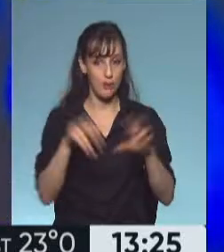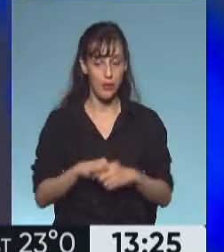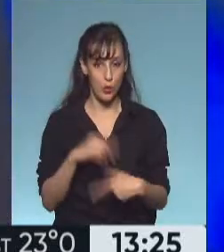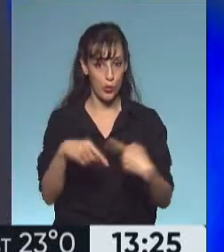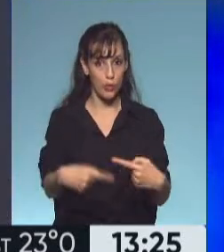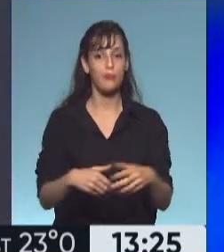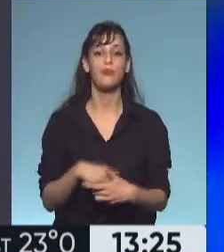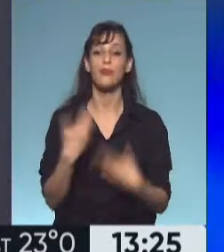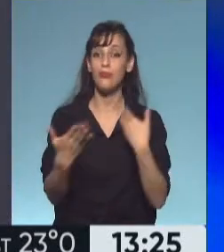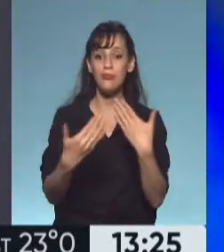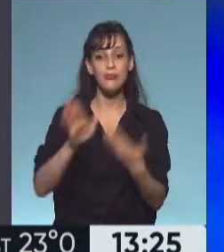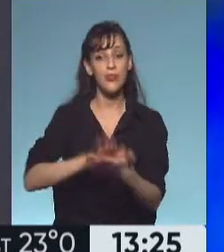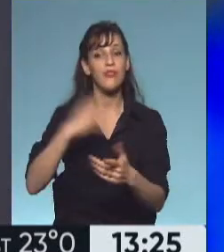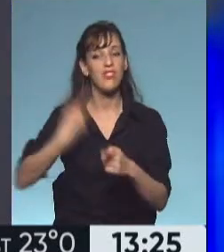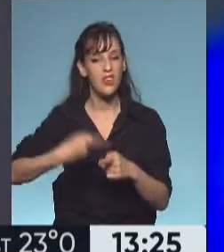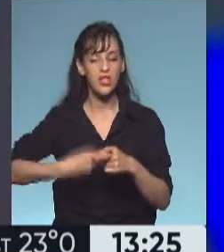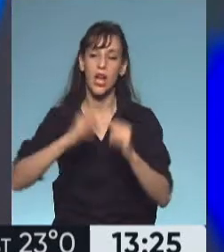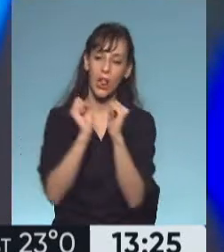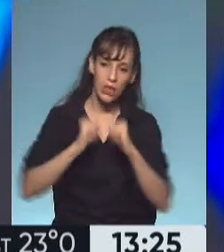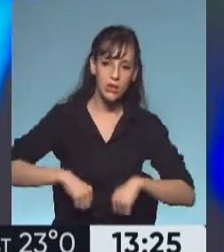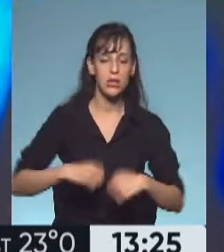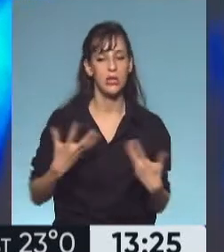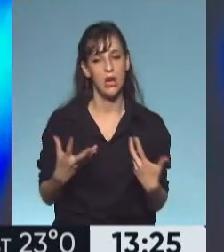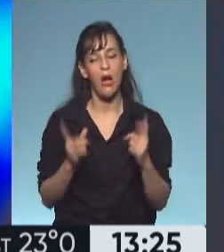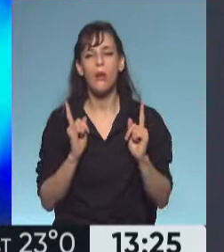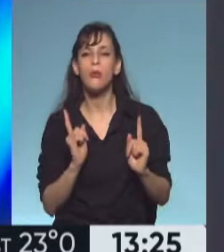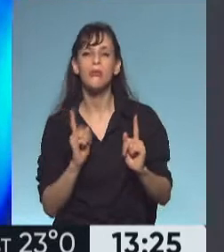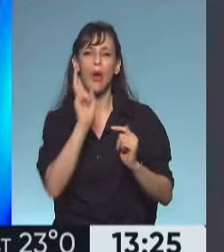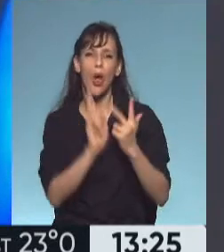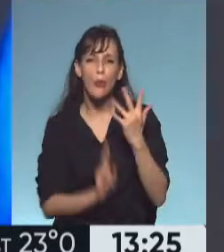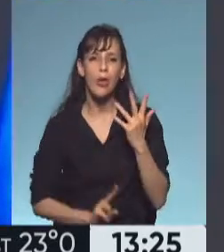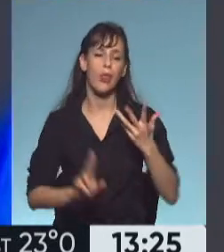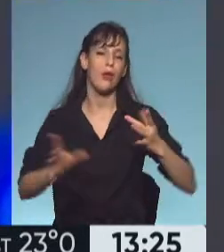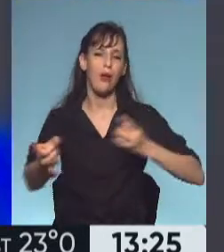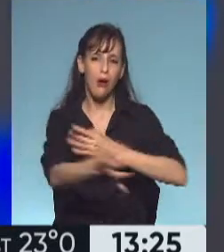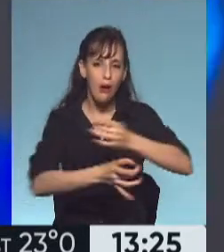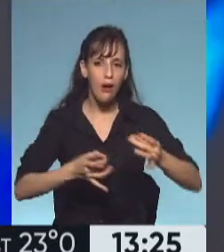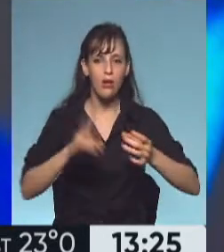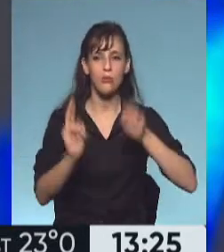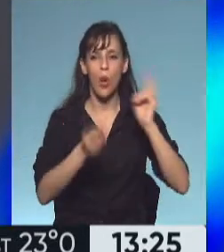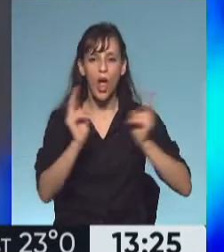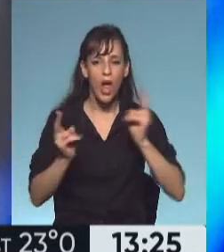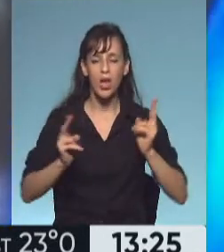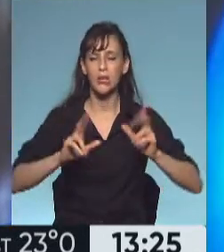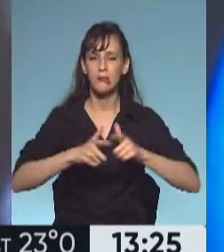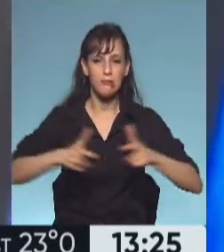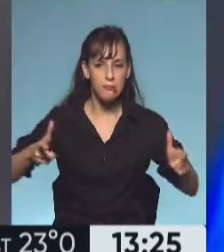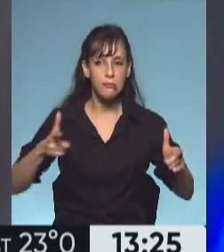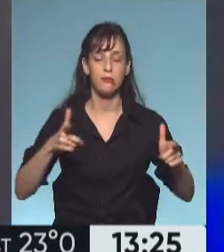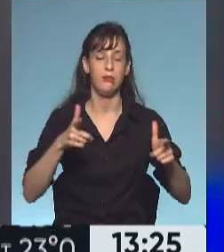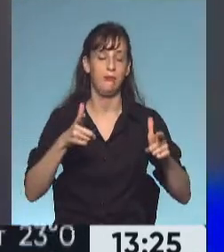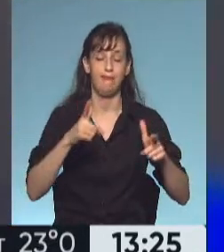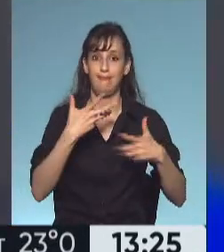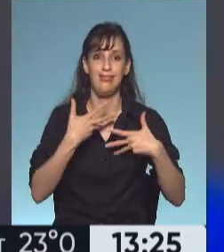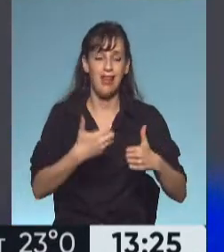Y hablamos de fiestas clandestinas, porque pese a las restricciones, al aumento de los contagios, a la cantidad de muertos y al estrés en el sistema